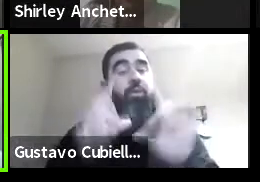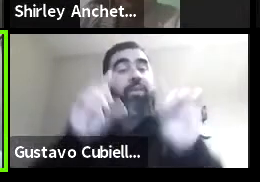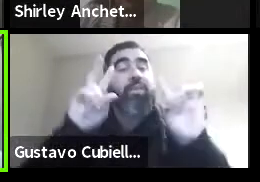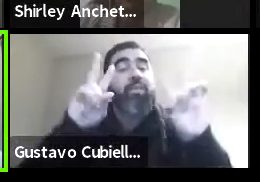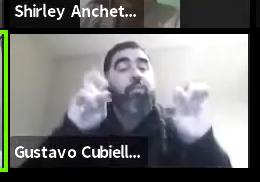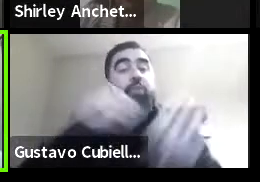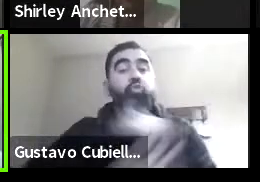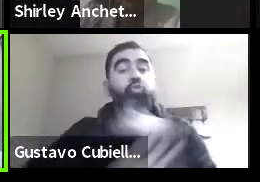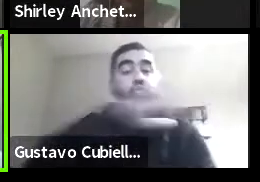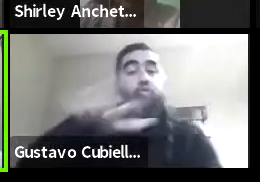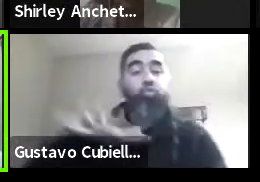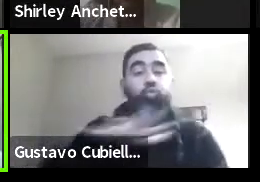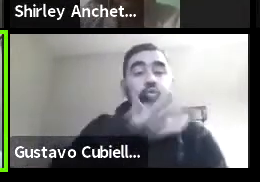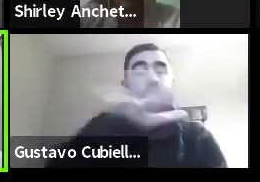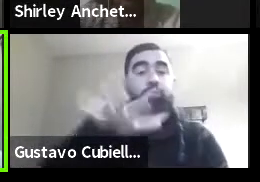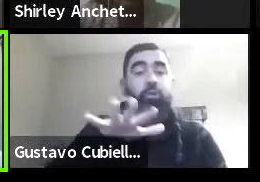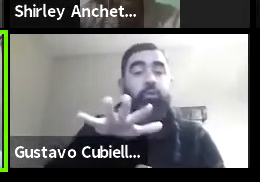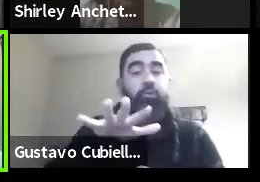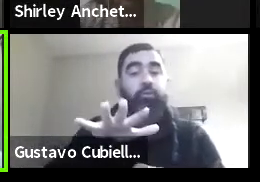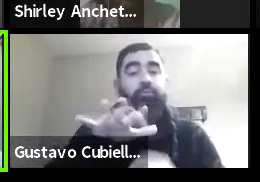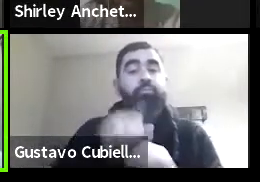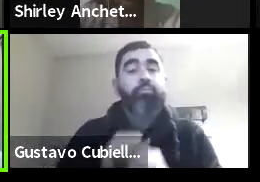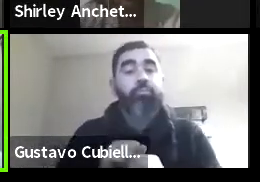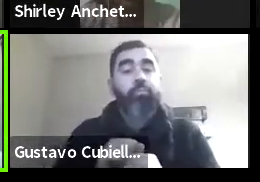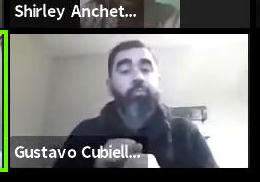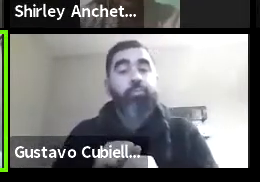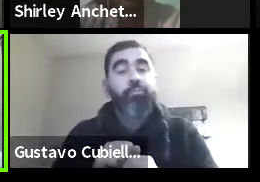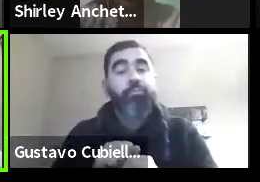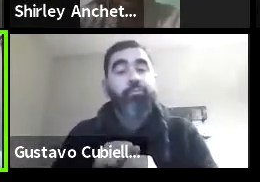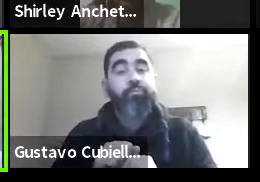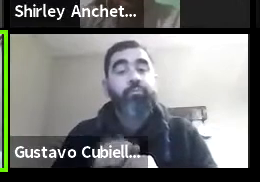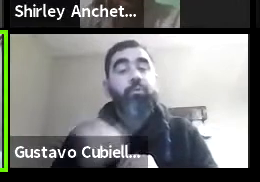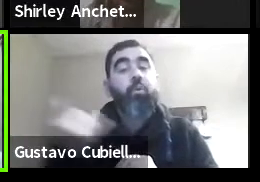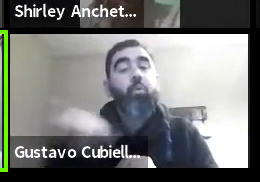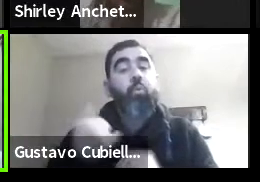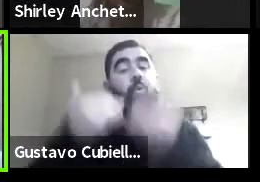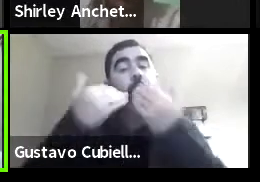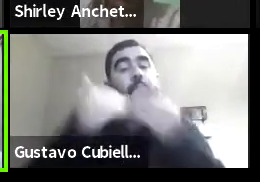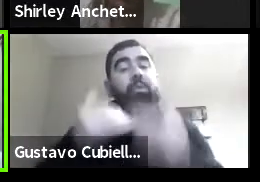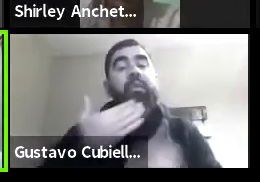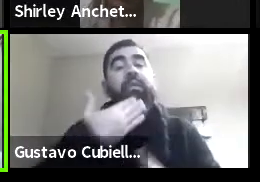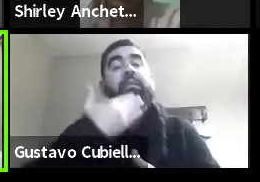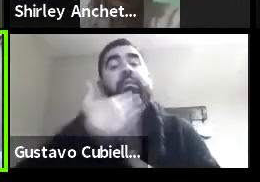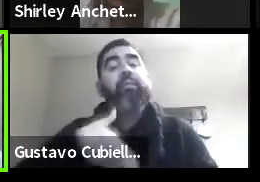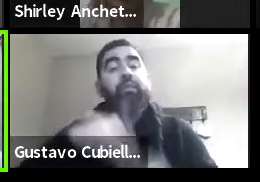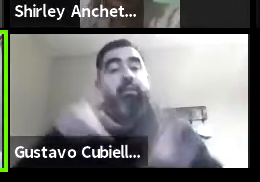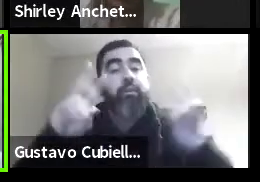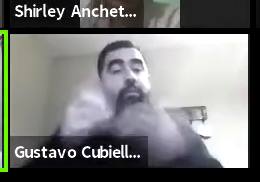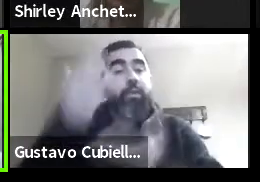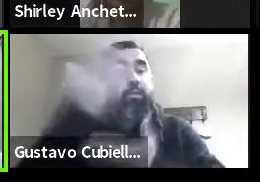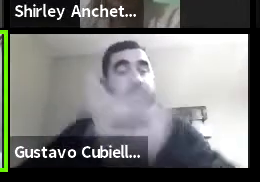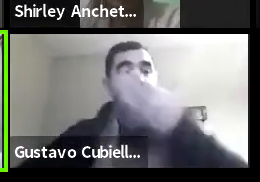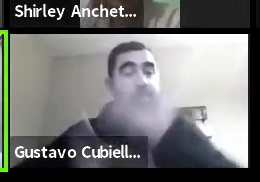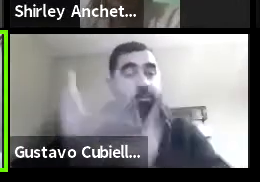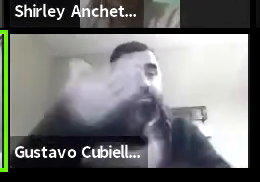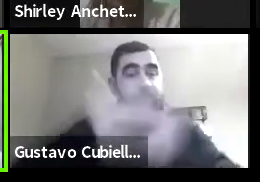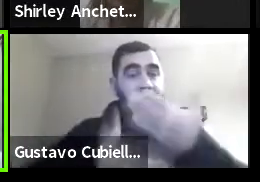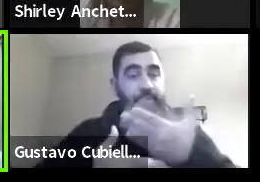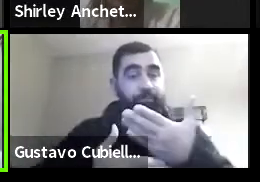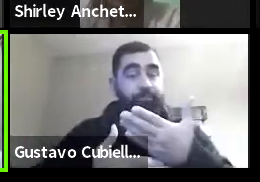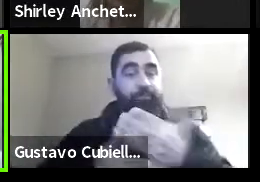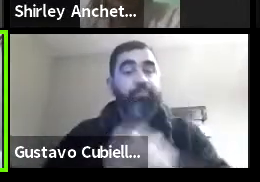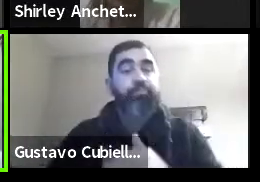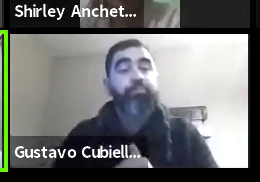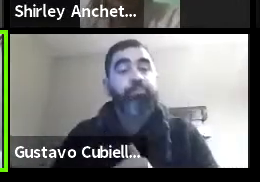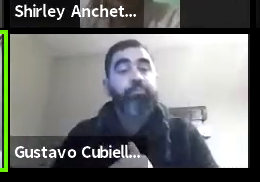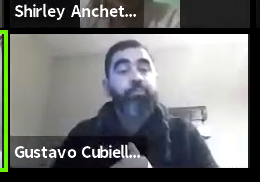social que va en la línea de cómo empezamos a entender los temas de discapacidad. Pasamos